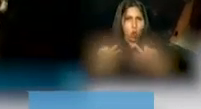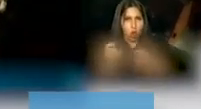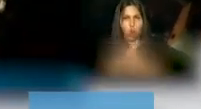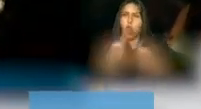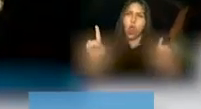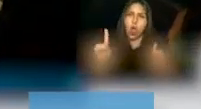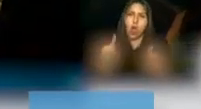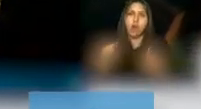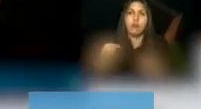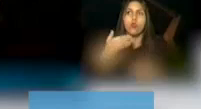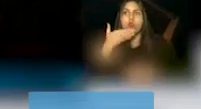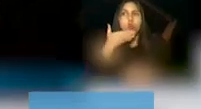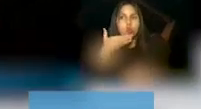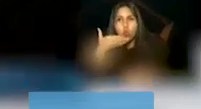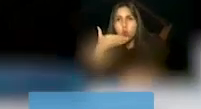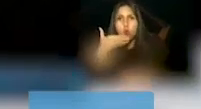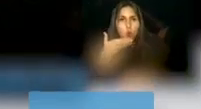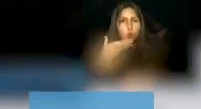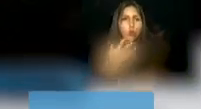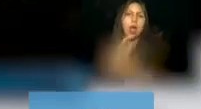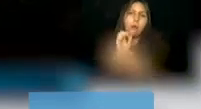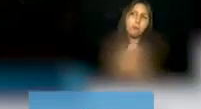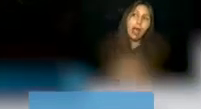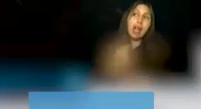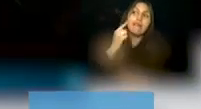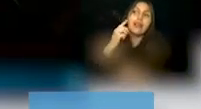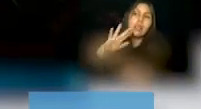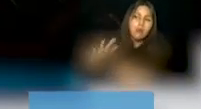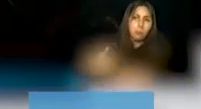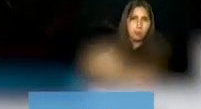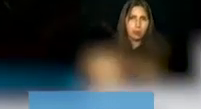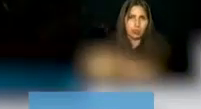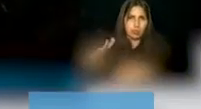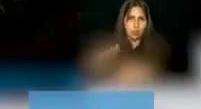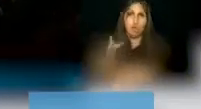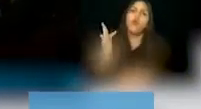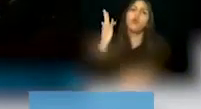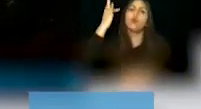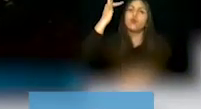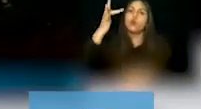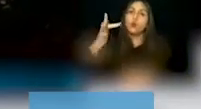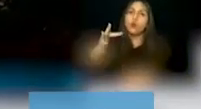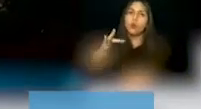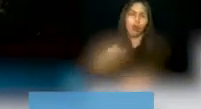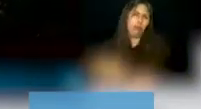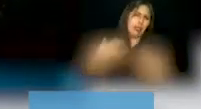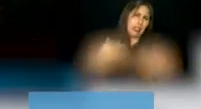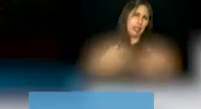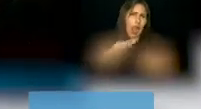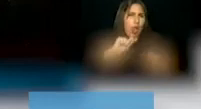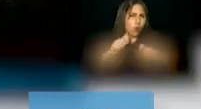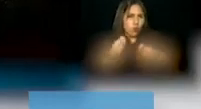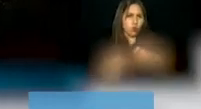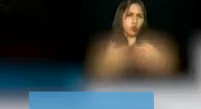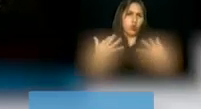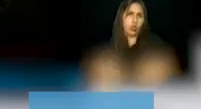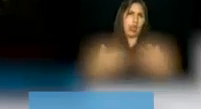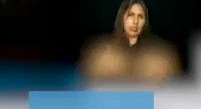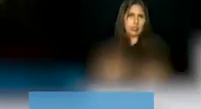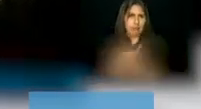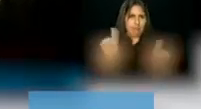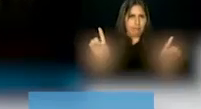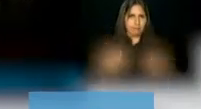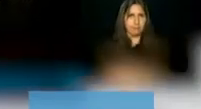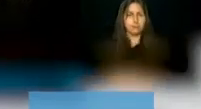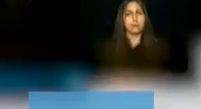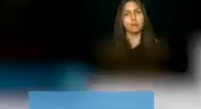oficialismo. Está luchando por estar 20 años en el poder. Ya de ninguna manera se lo puede llamar un partido